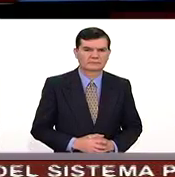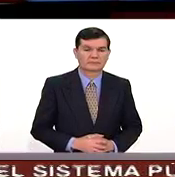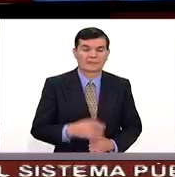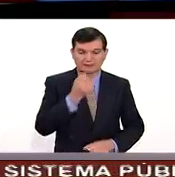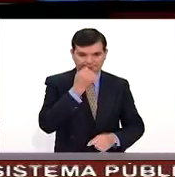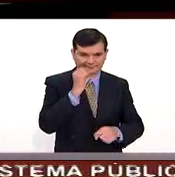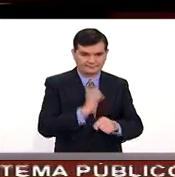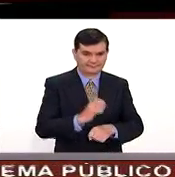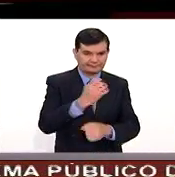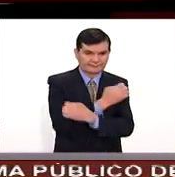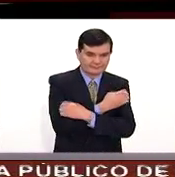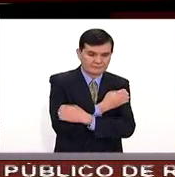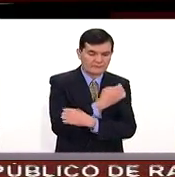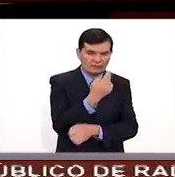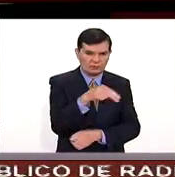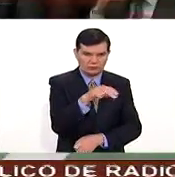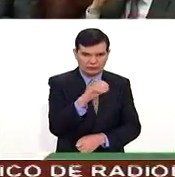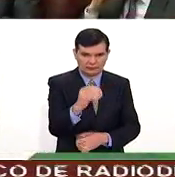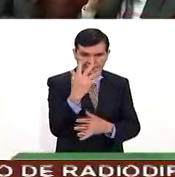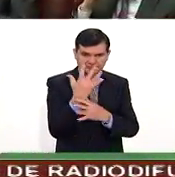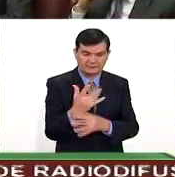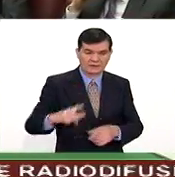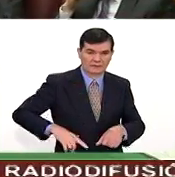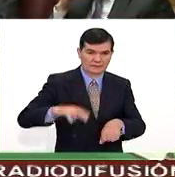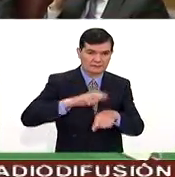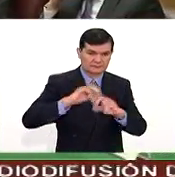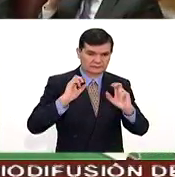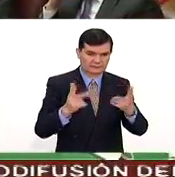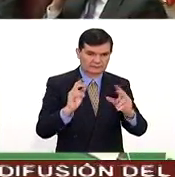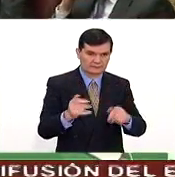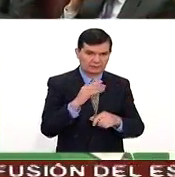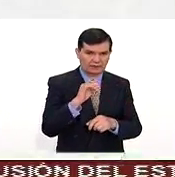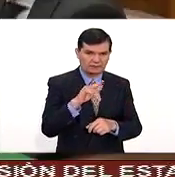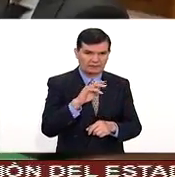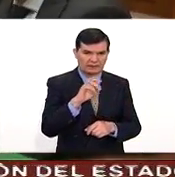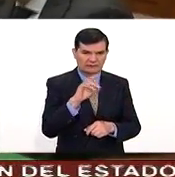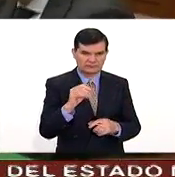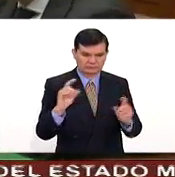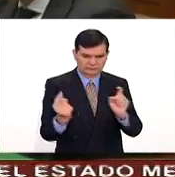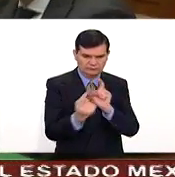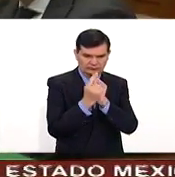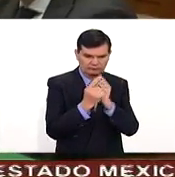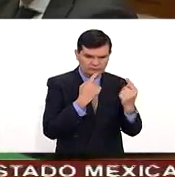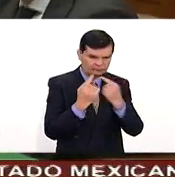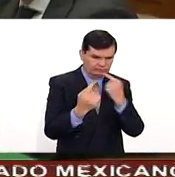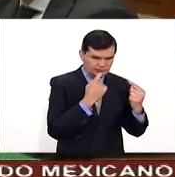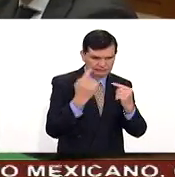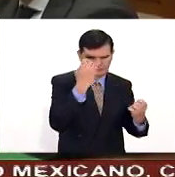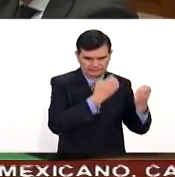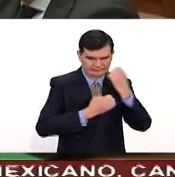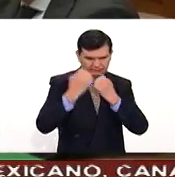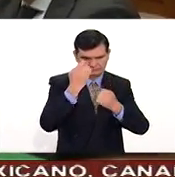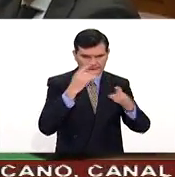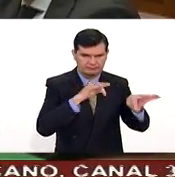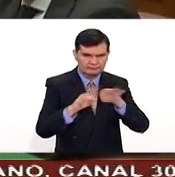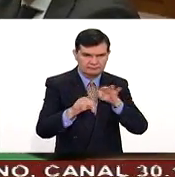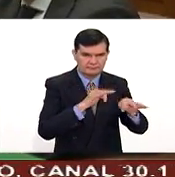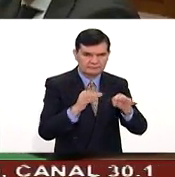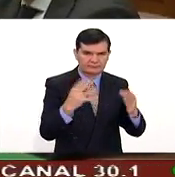El secretario de Educación Pública, Aurelio Nuño, y el gobernador de Chiapas, Manuel Velasco, se reunieron para analizar la evaluación del